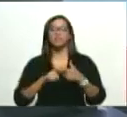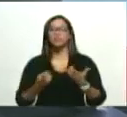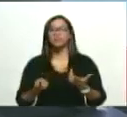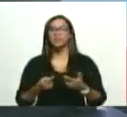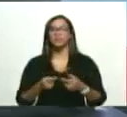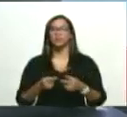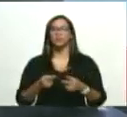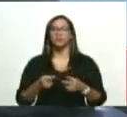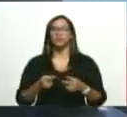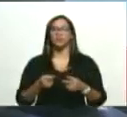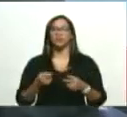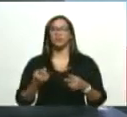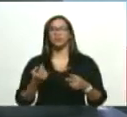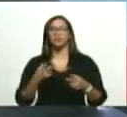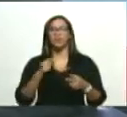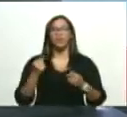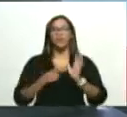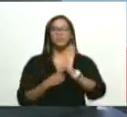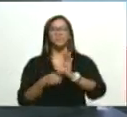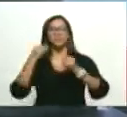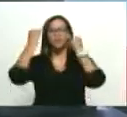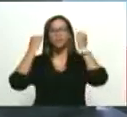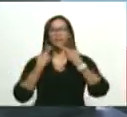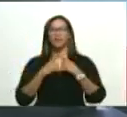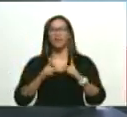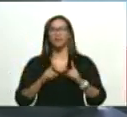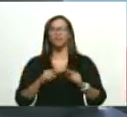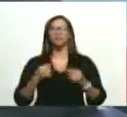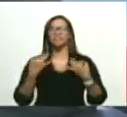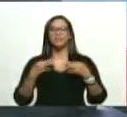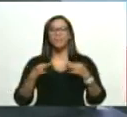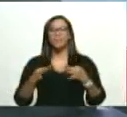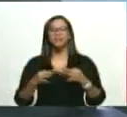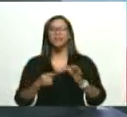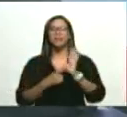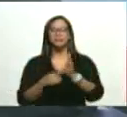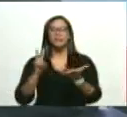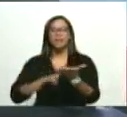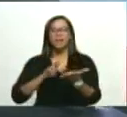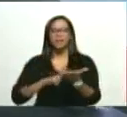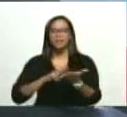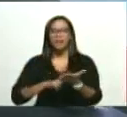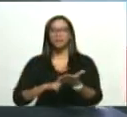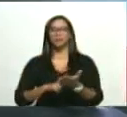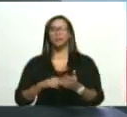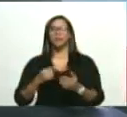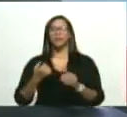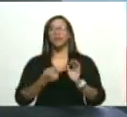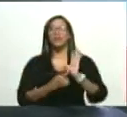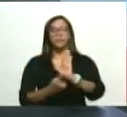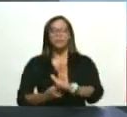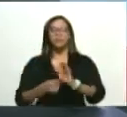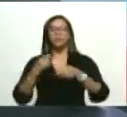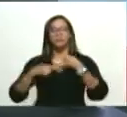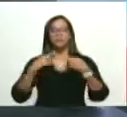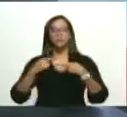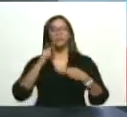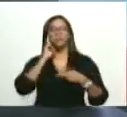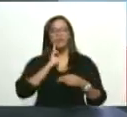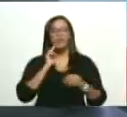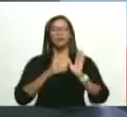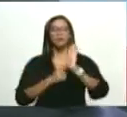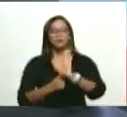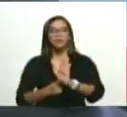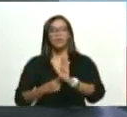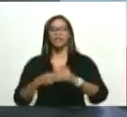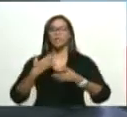yo presentarles una idea diferente, sino simplemente presentarles la verdad, lo que ha representado la Revolución Bolivariana, lo que ha representado